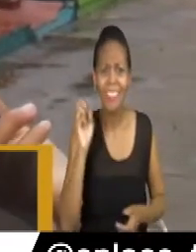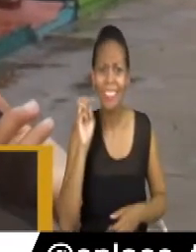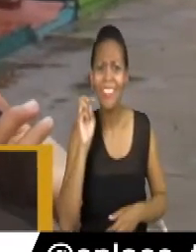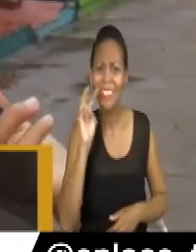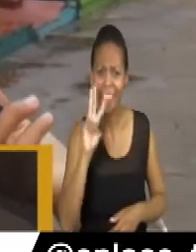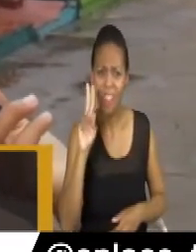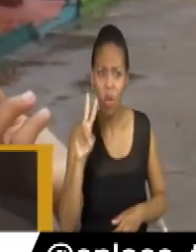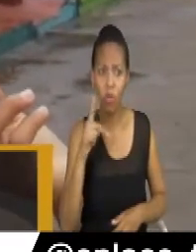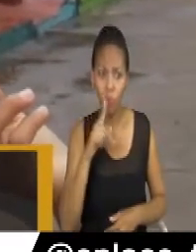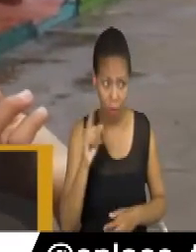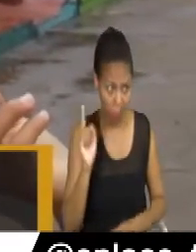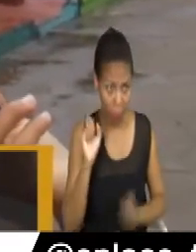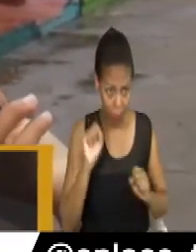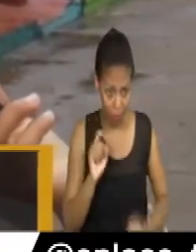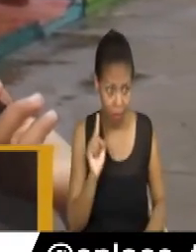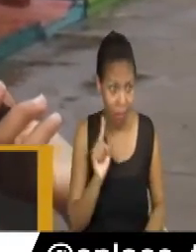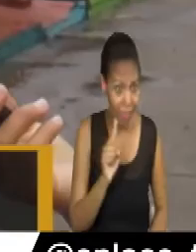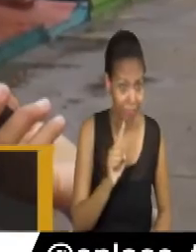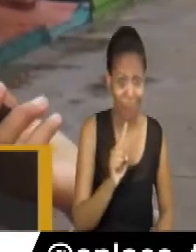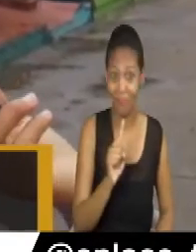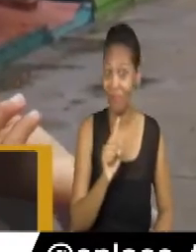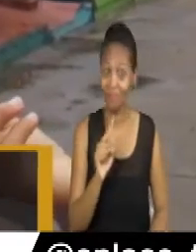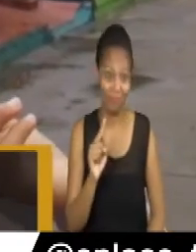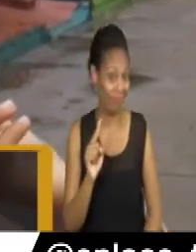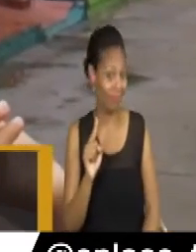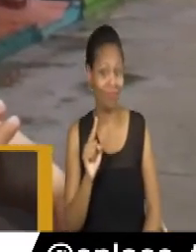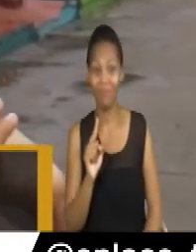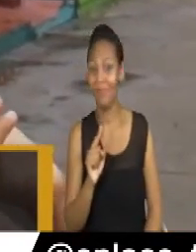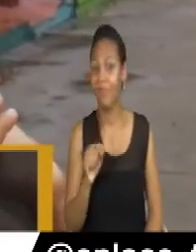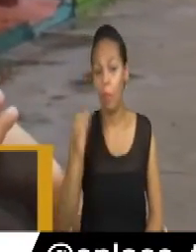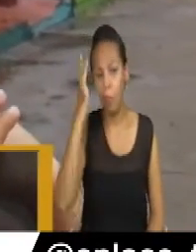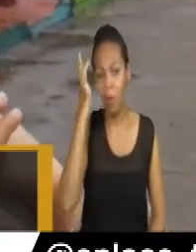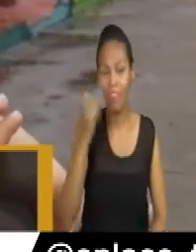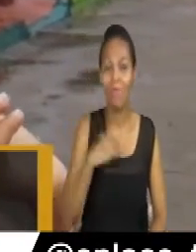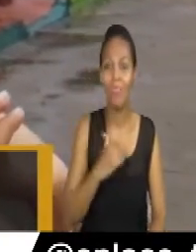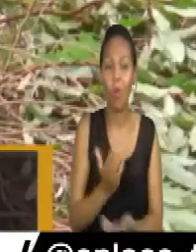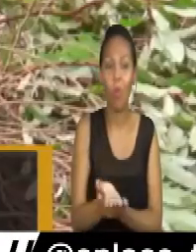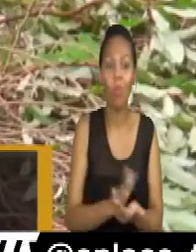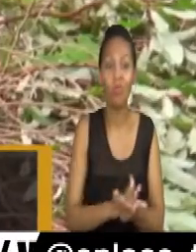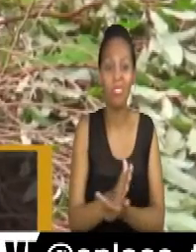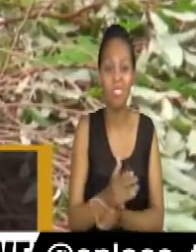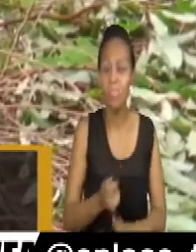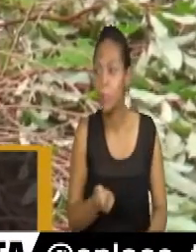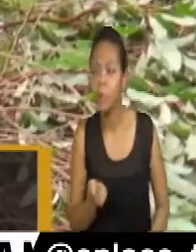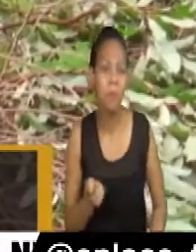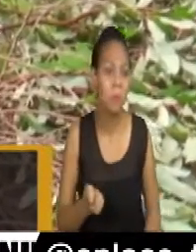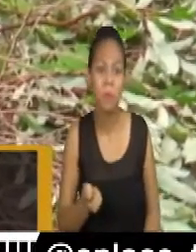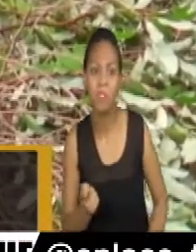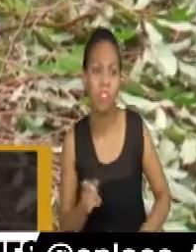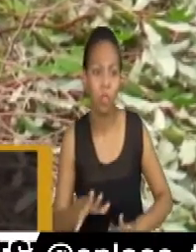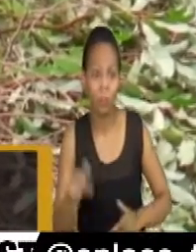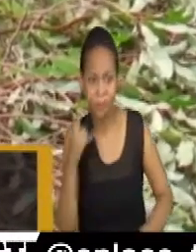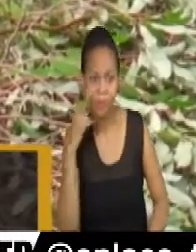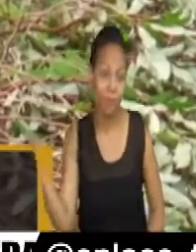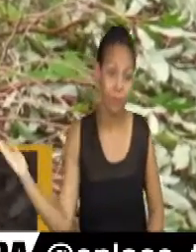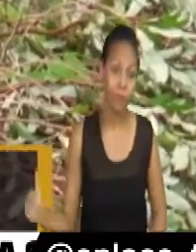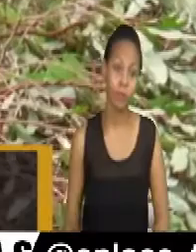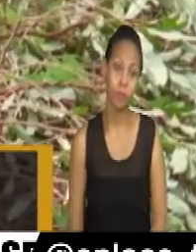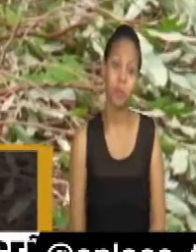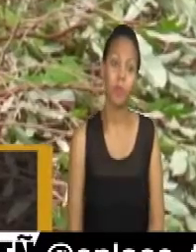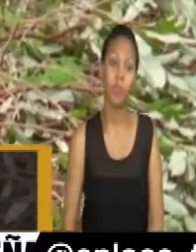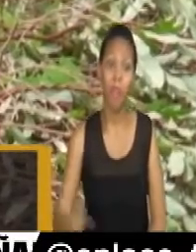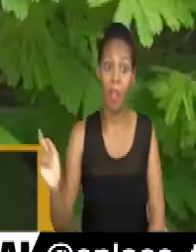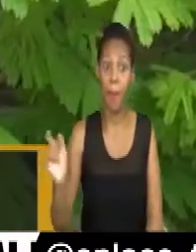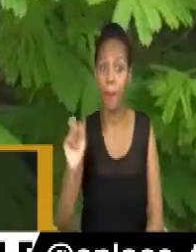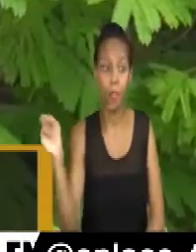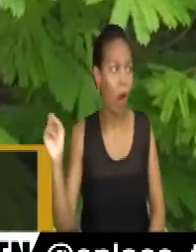porque andan armados con cuchillos oxidados y están atracando a las personas. Estos cambuches, donde al parecer se resguarda la